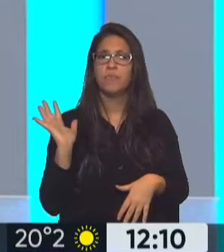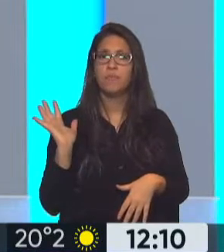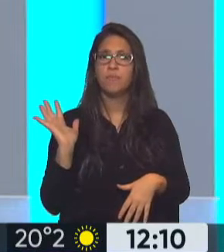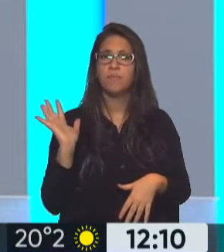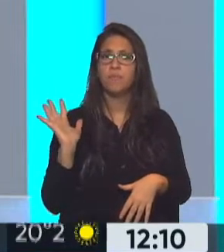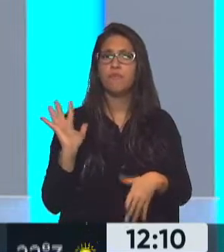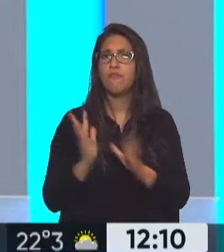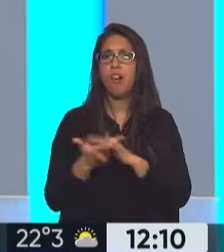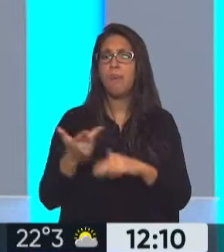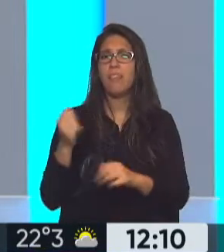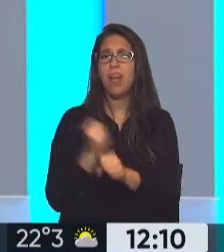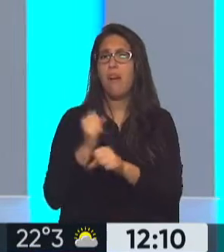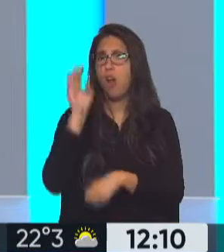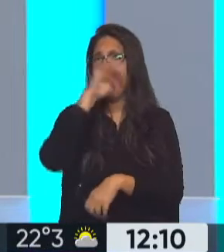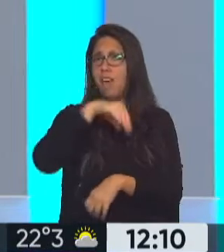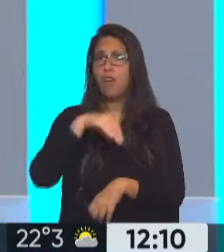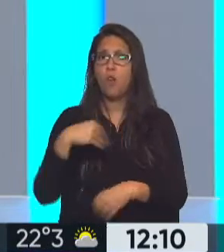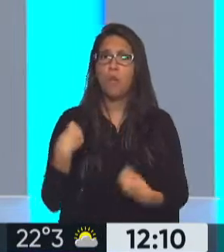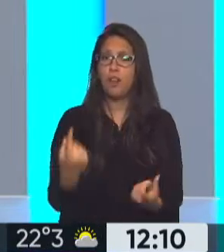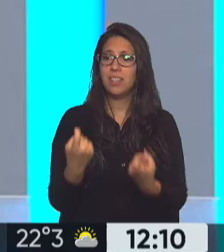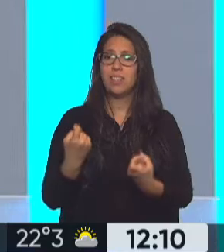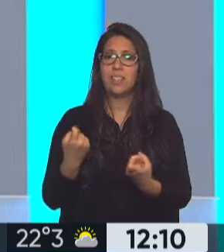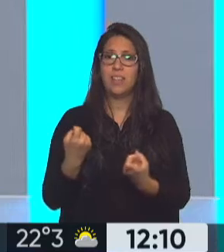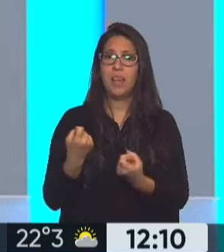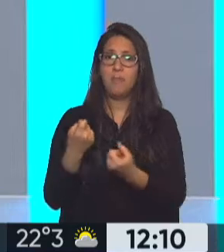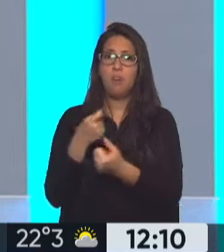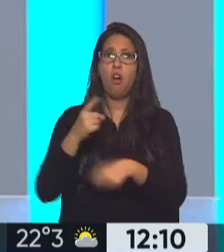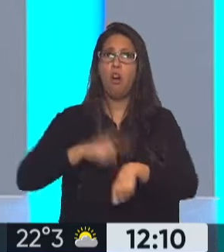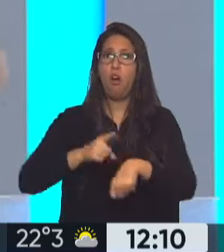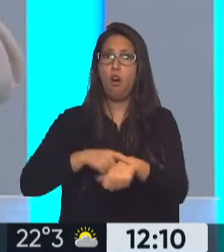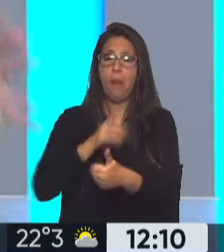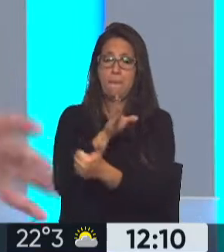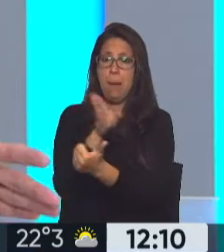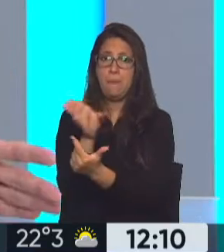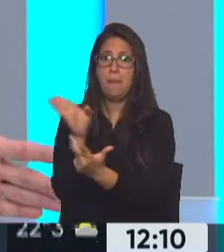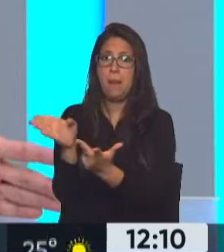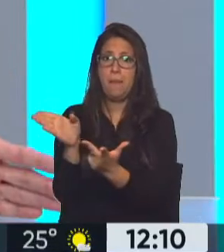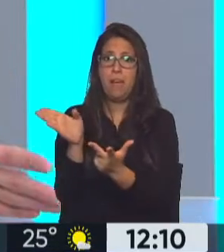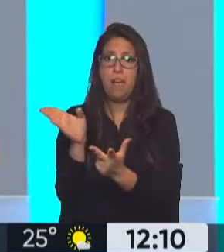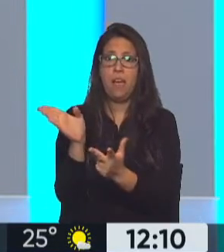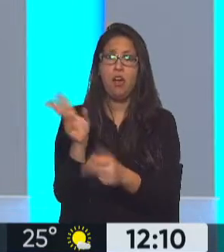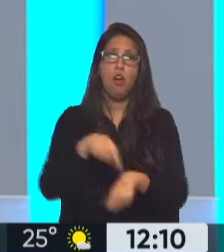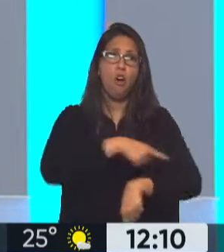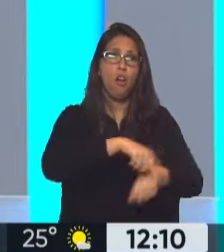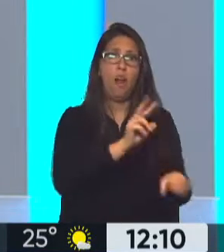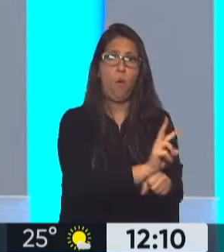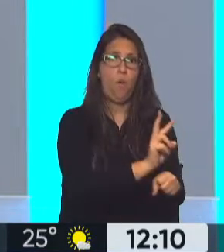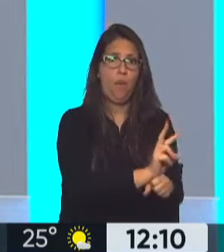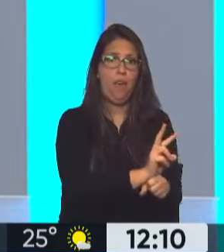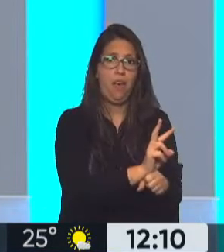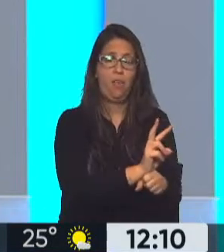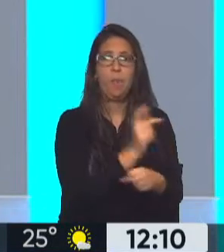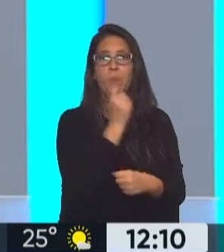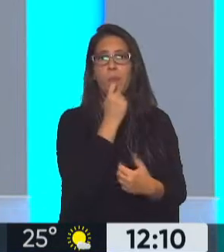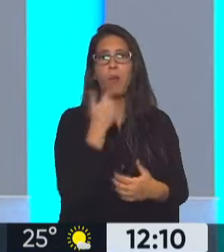en la informalidad laboral, porque justamente necesitan horarios compatibles para todas las horas de cuidado, que por ejemplo, si en